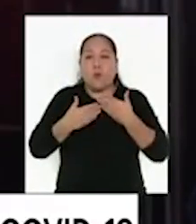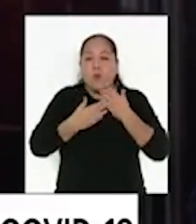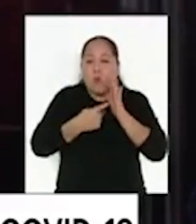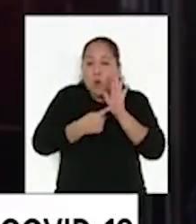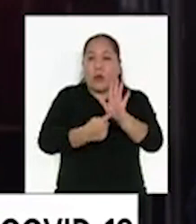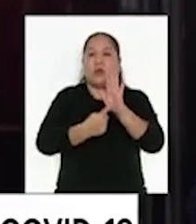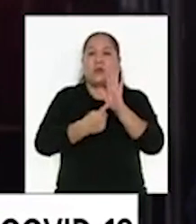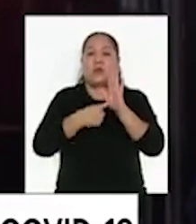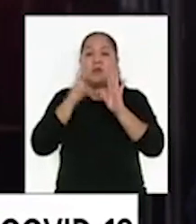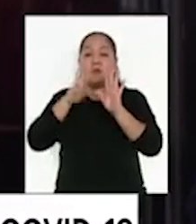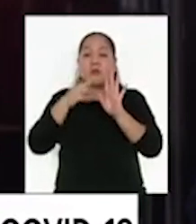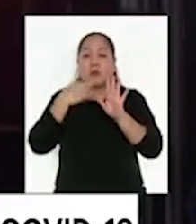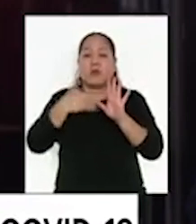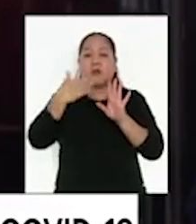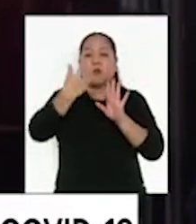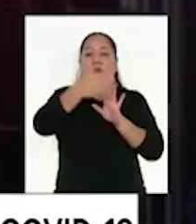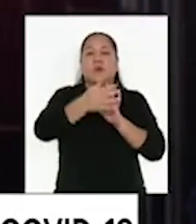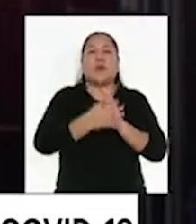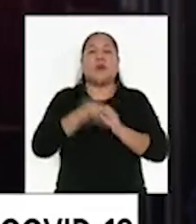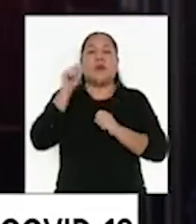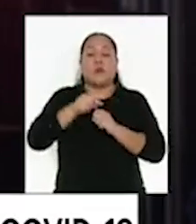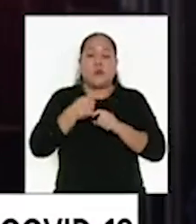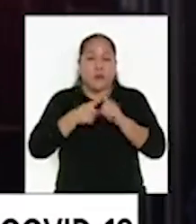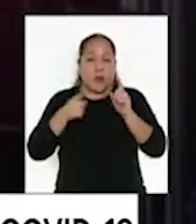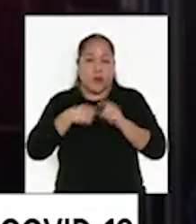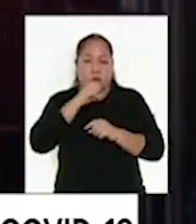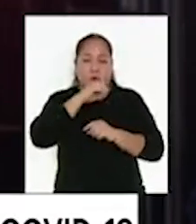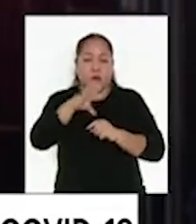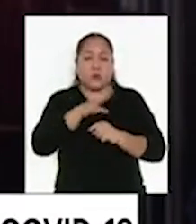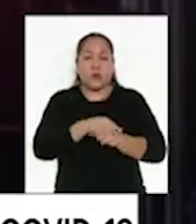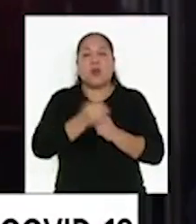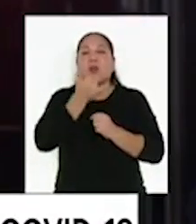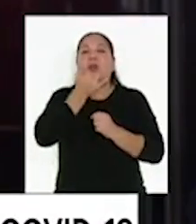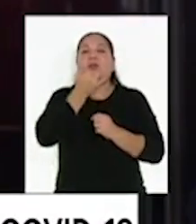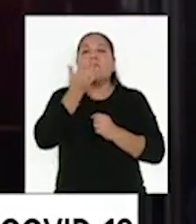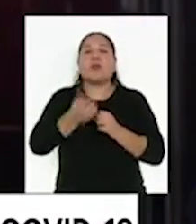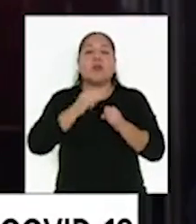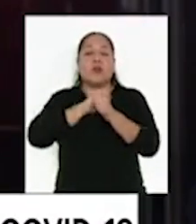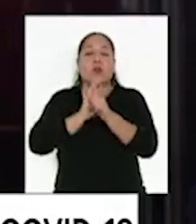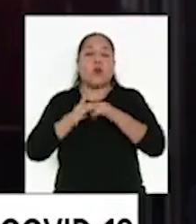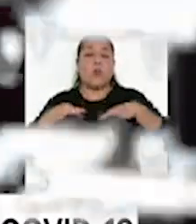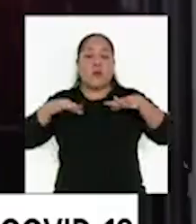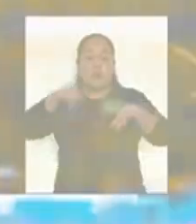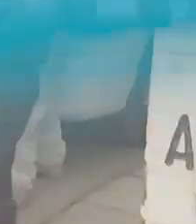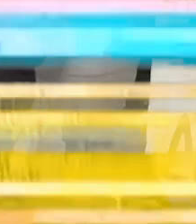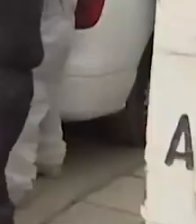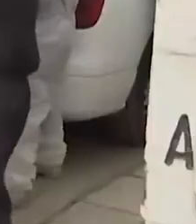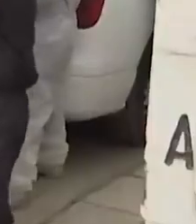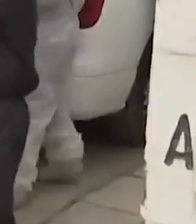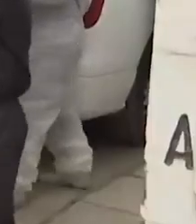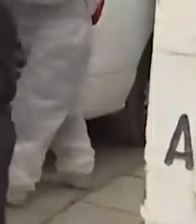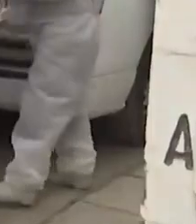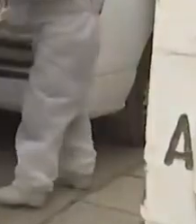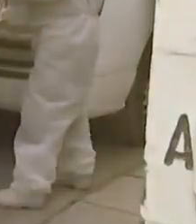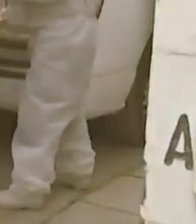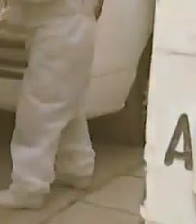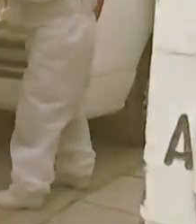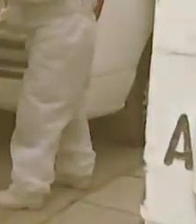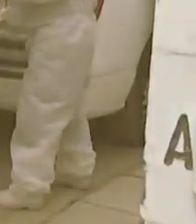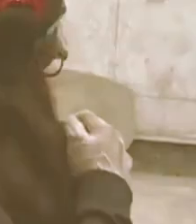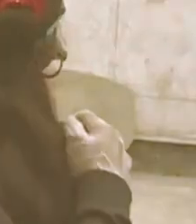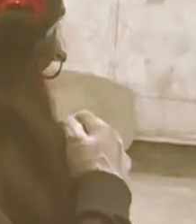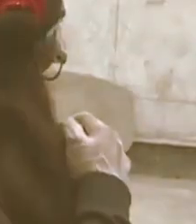propuestos, la realidad más cercana a lo que está ocurriendo en la pandemia de COVID-19 en nuestro país. Y es que desde que inició